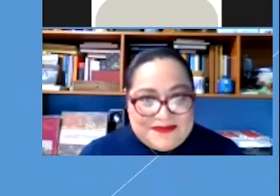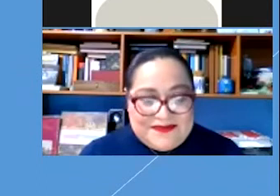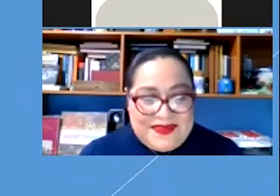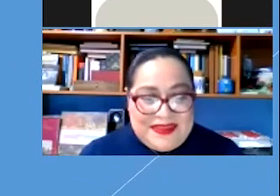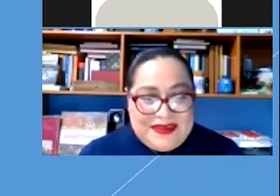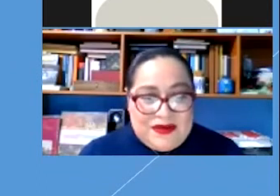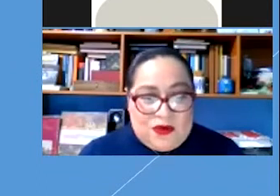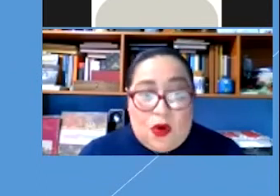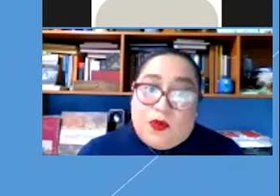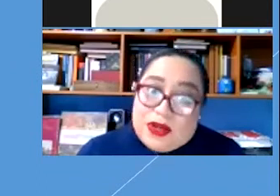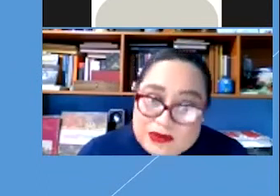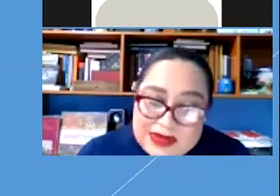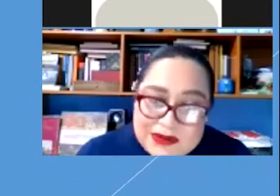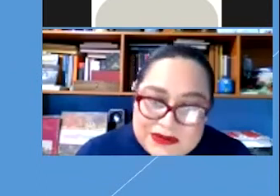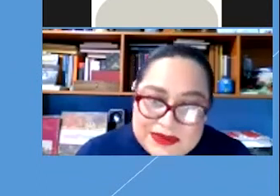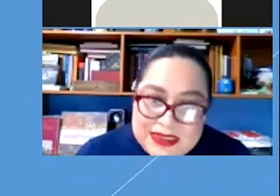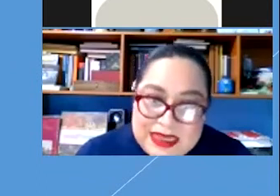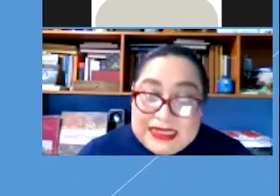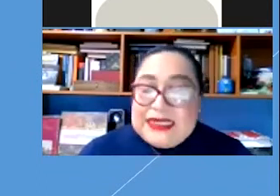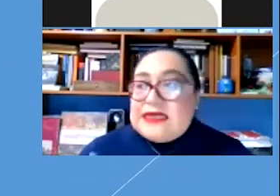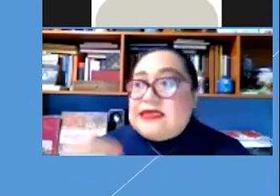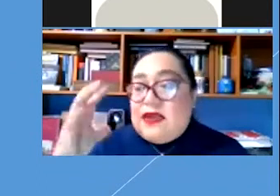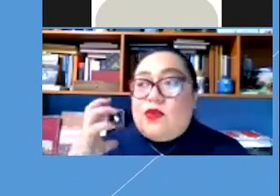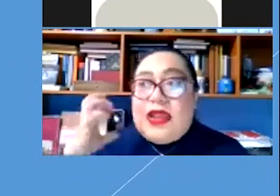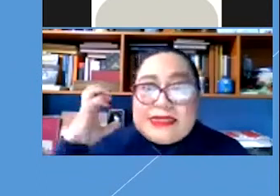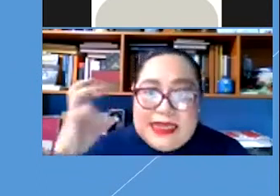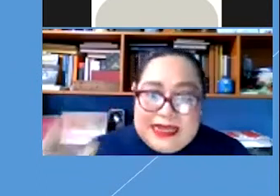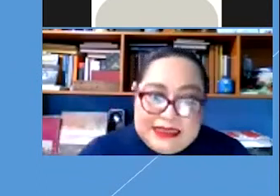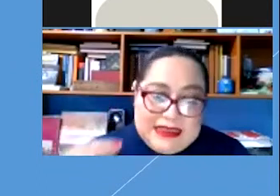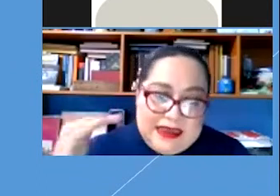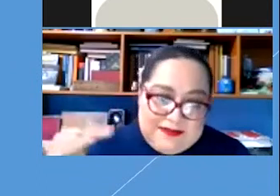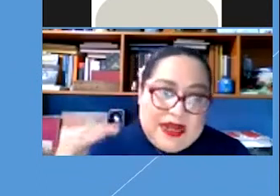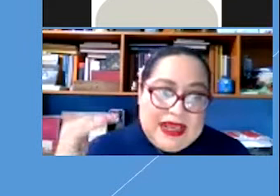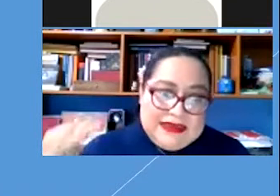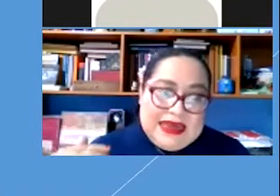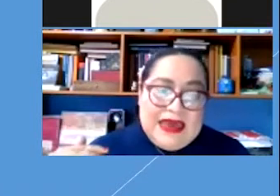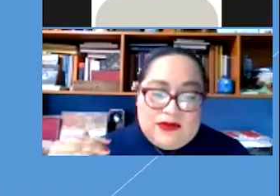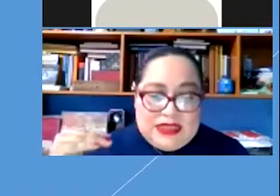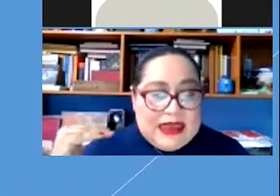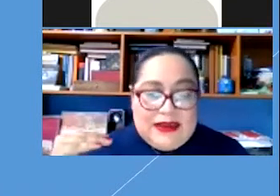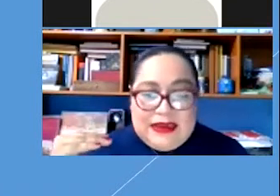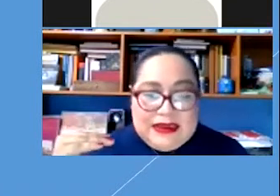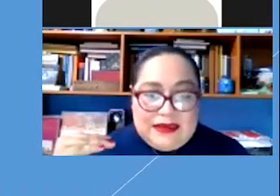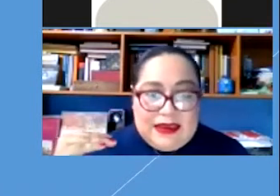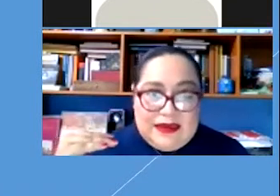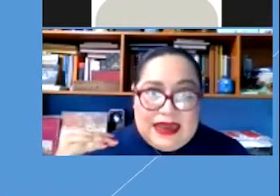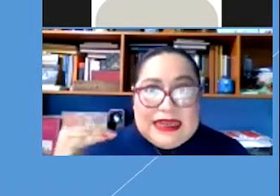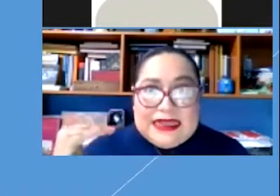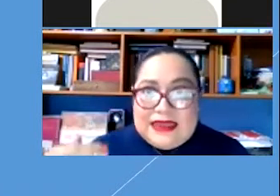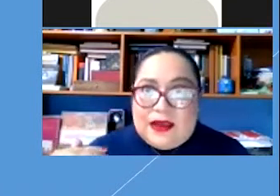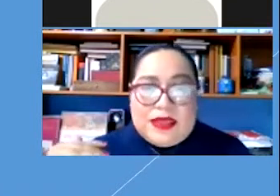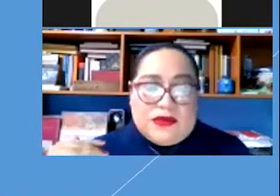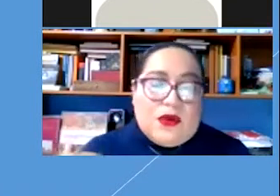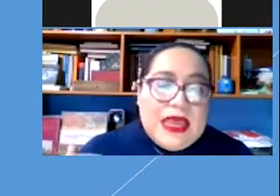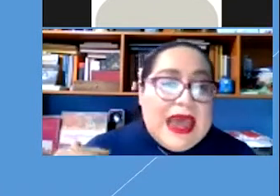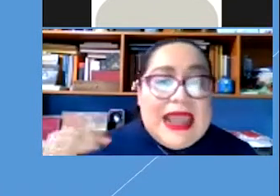hacerlo. O por el contrario, hay quienes tienen una excelente práctica, o sea, de calidad